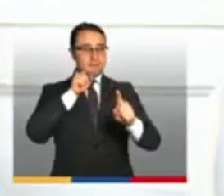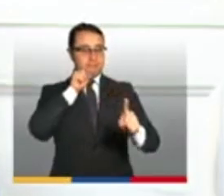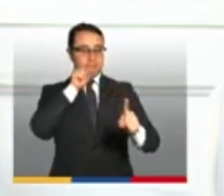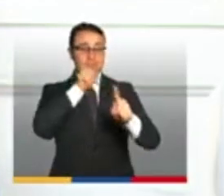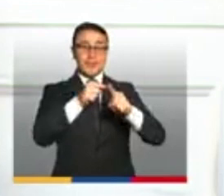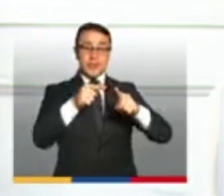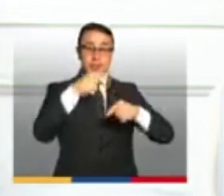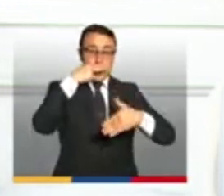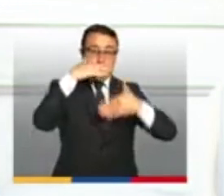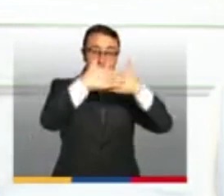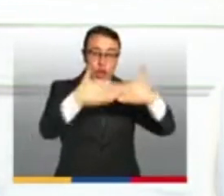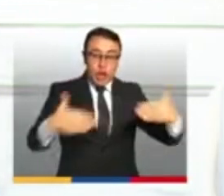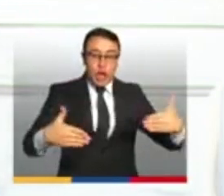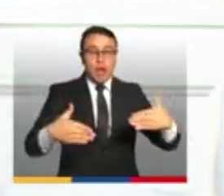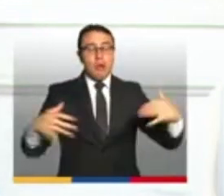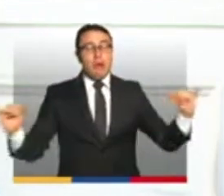Colombia,